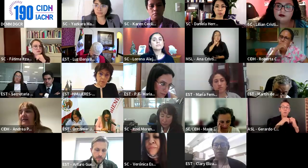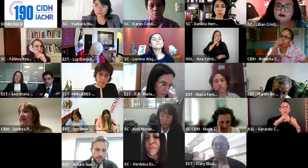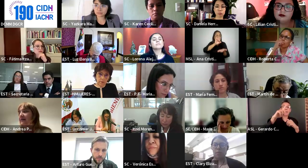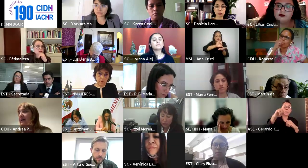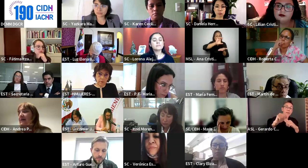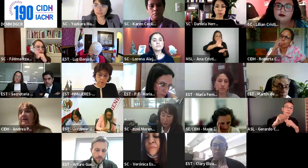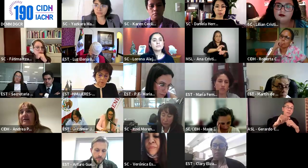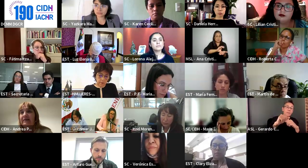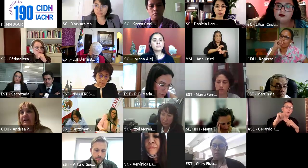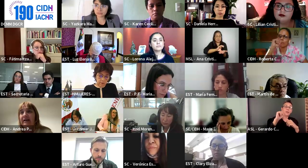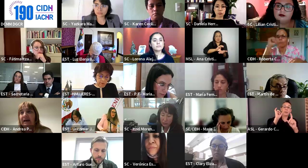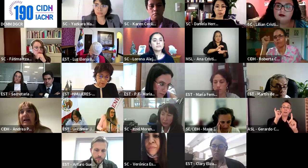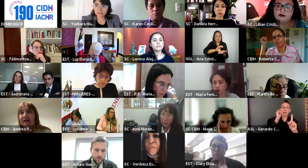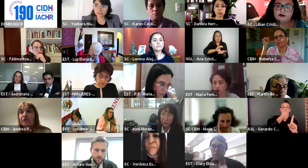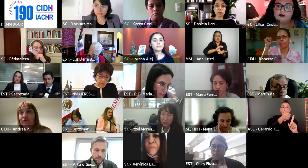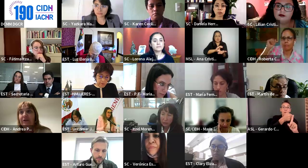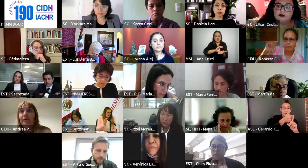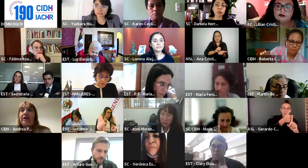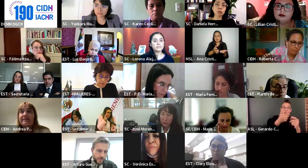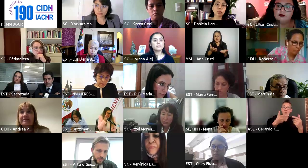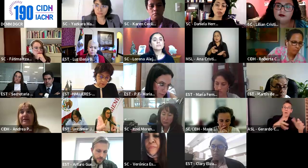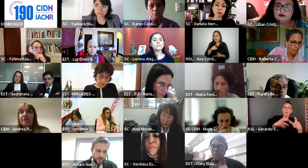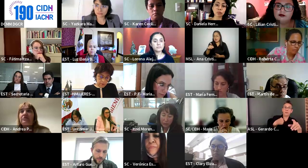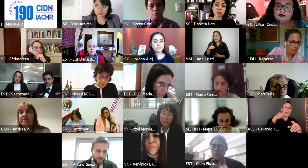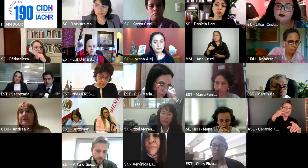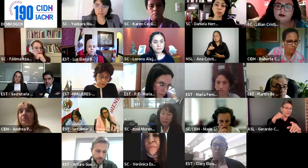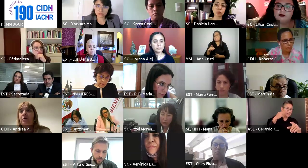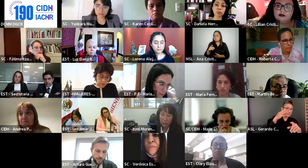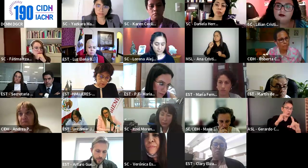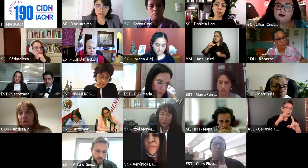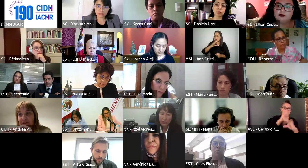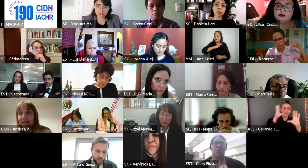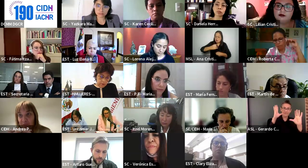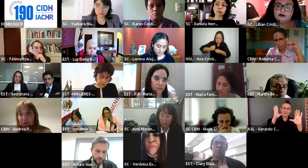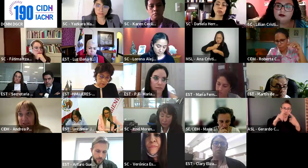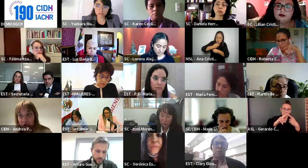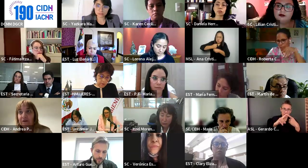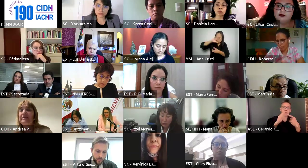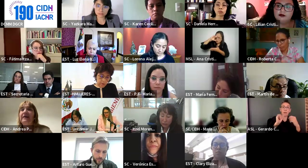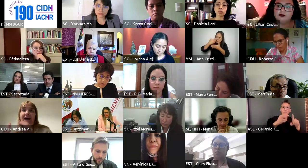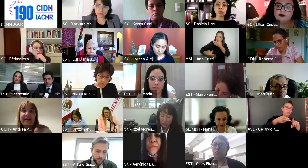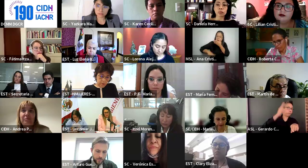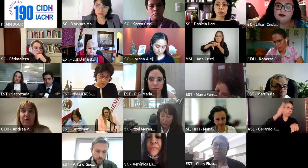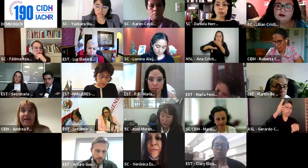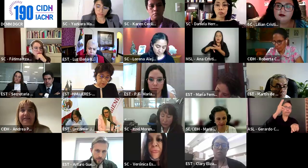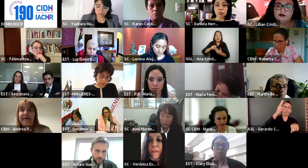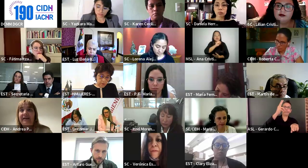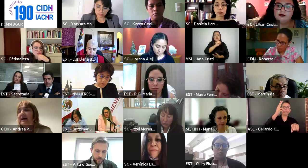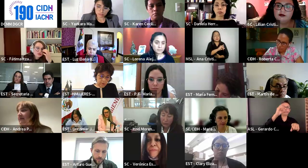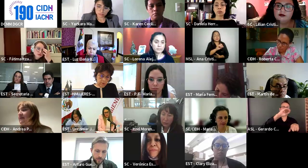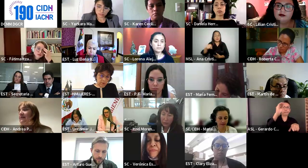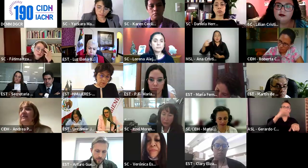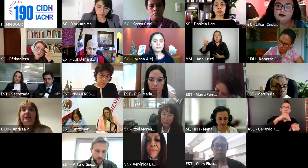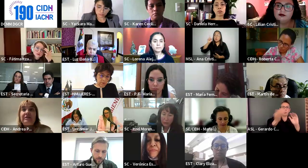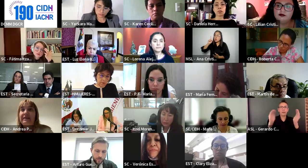discapacidad que alegan haber sufrido violencia, ¿no? Entonces, un porcentaje muy mayor al de las mujeres en